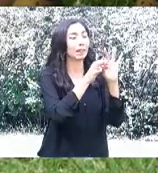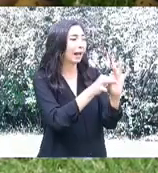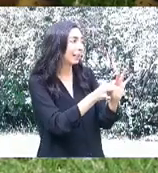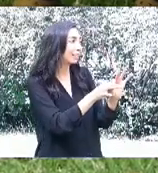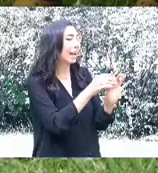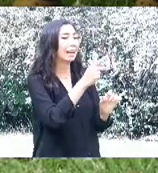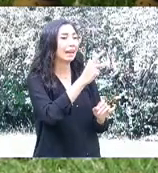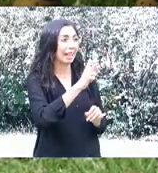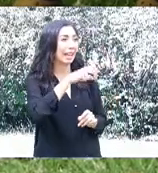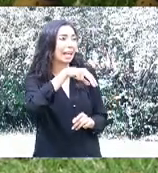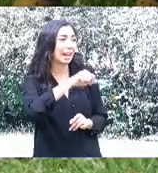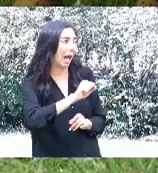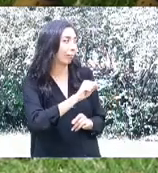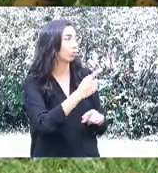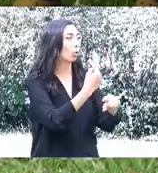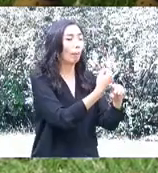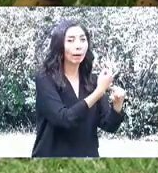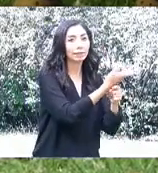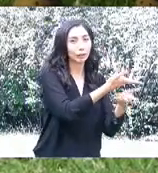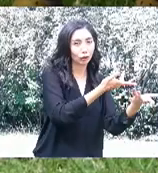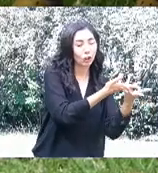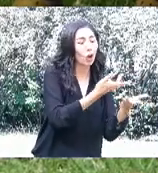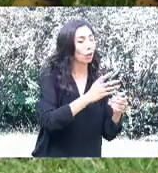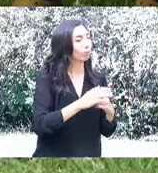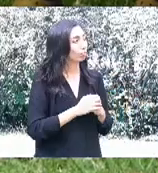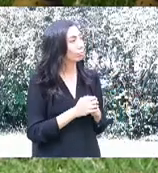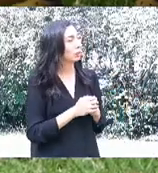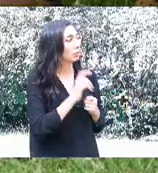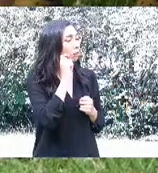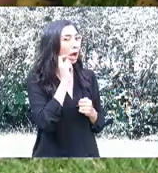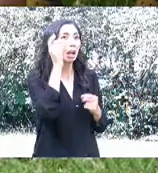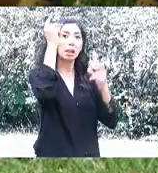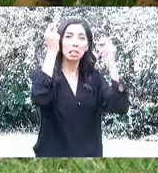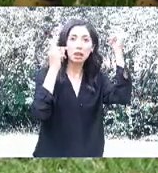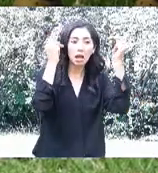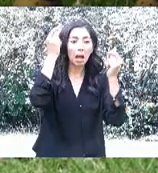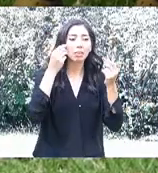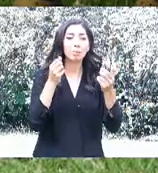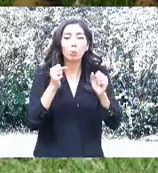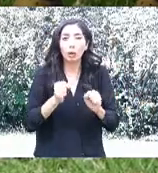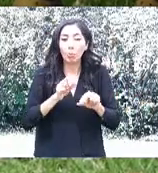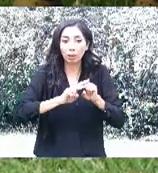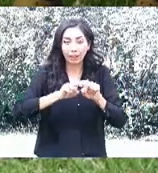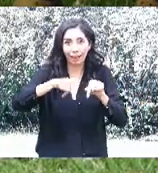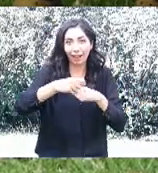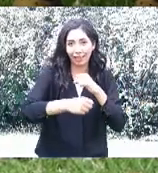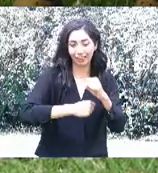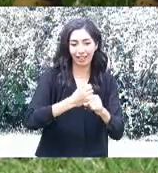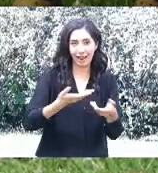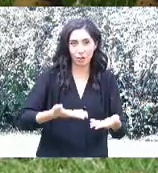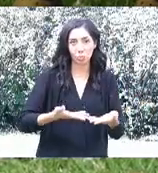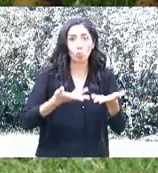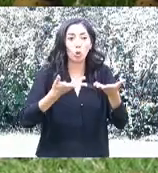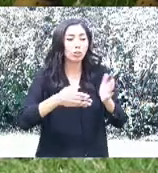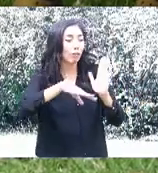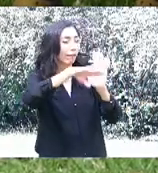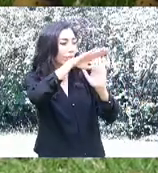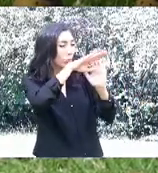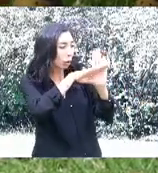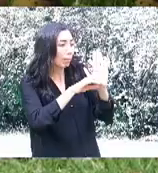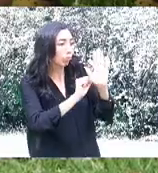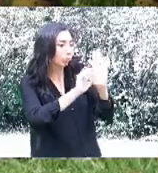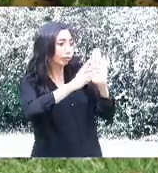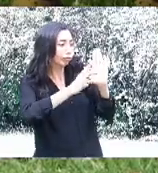conversación creo que ha sido una suerte de manifiesto de lo que podríamos hacer eh Y esa es la ventaja también de este programa que se está como rearmando y es